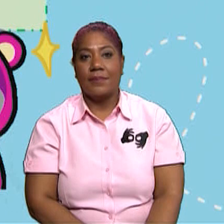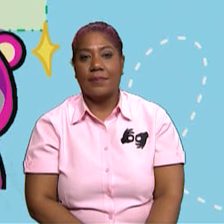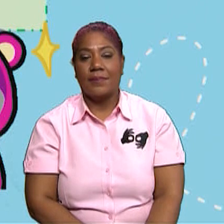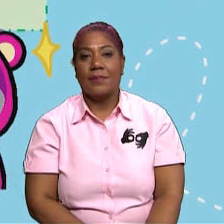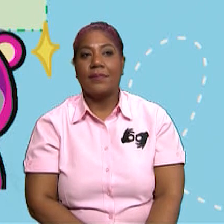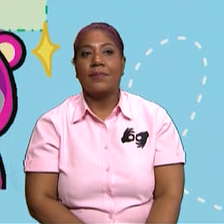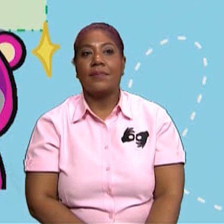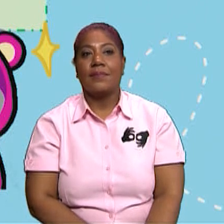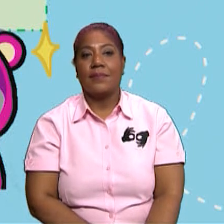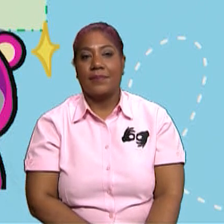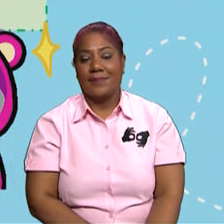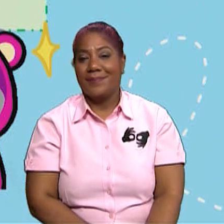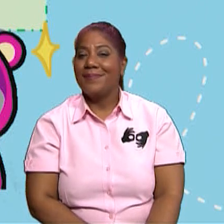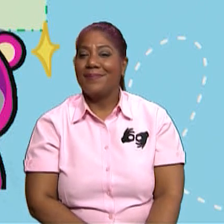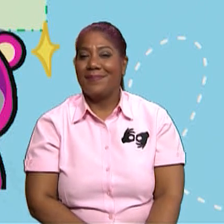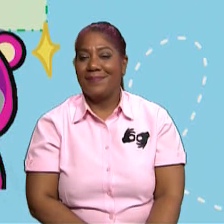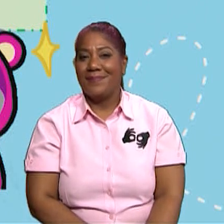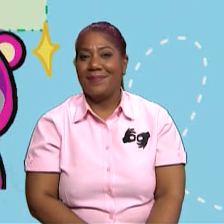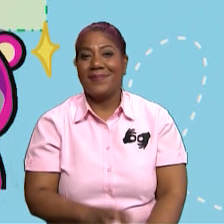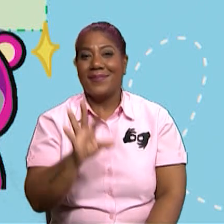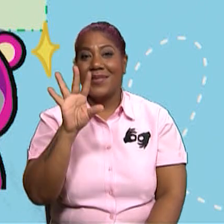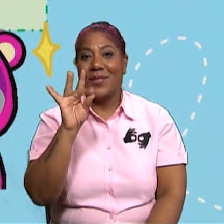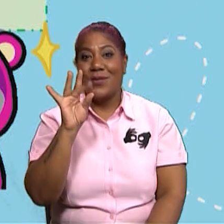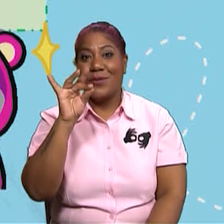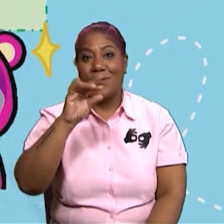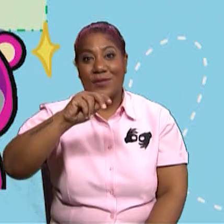Voy a elegir 8.